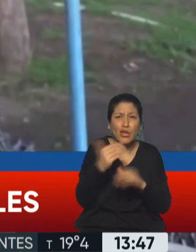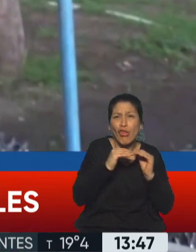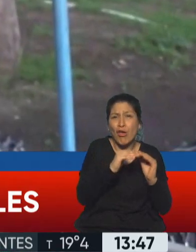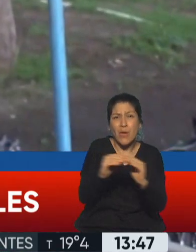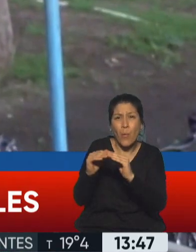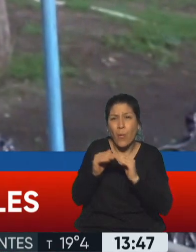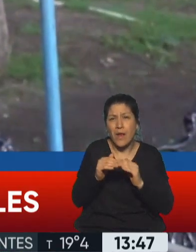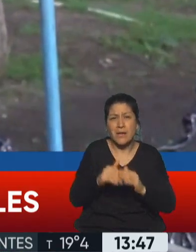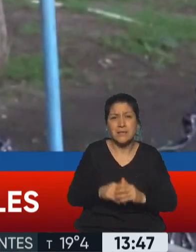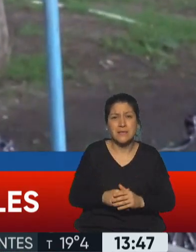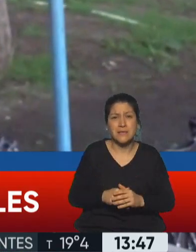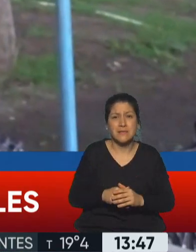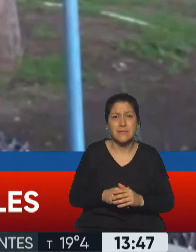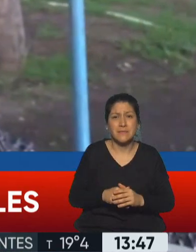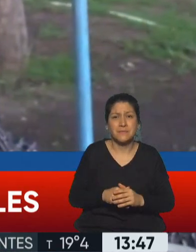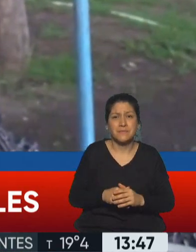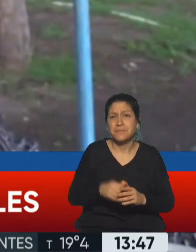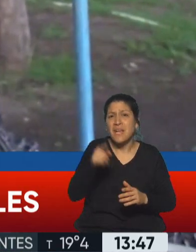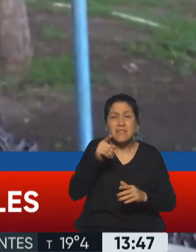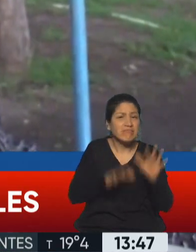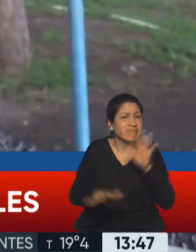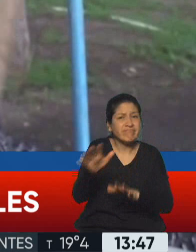iguales, enteramente no hace nada